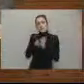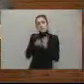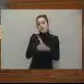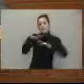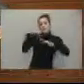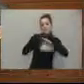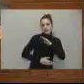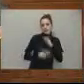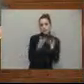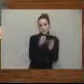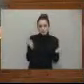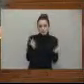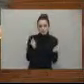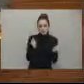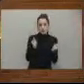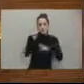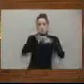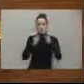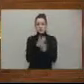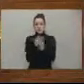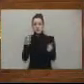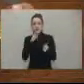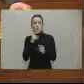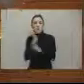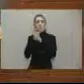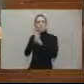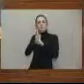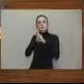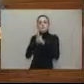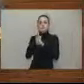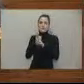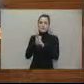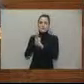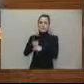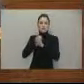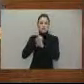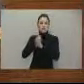barreras que permitan hacer más accesible este transporte